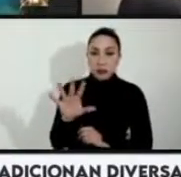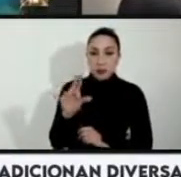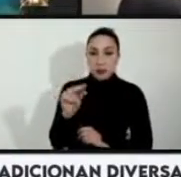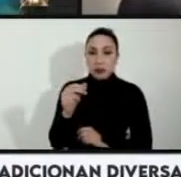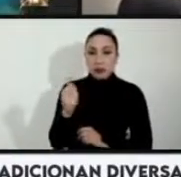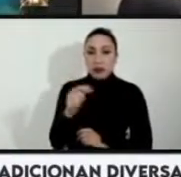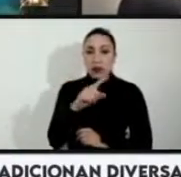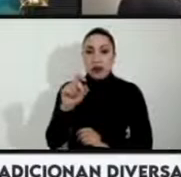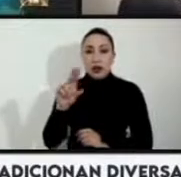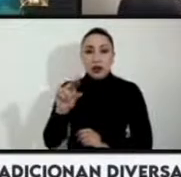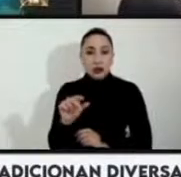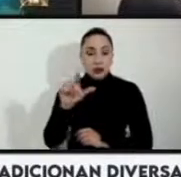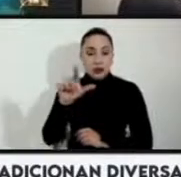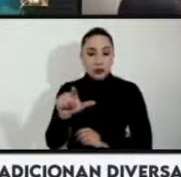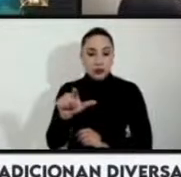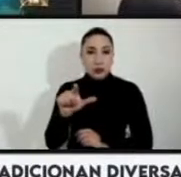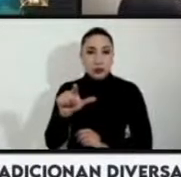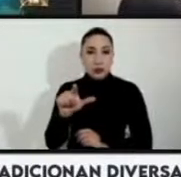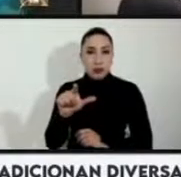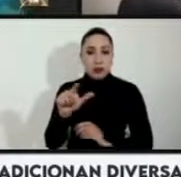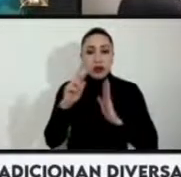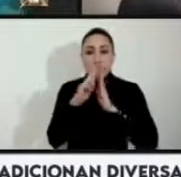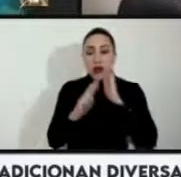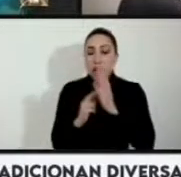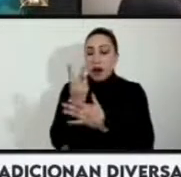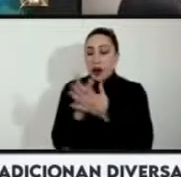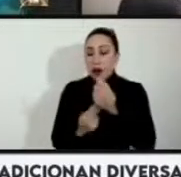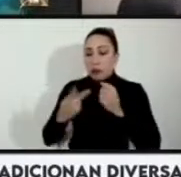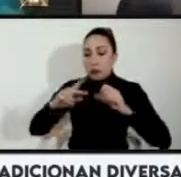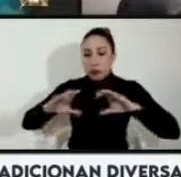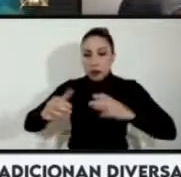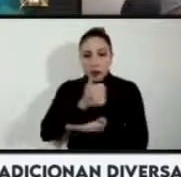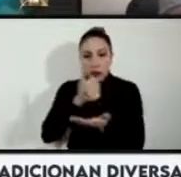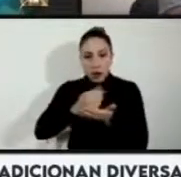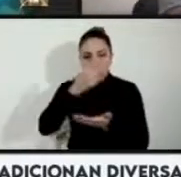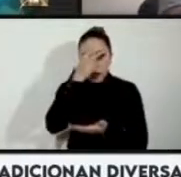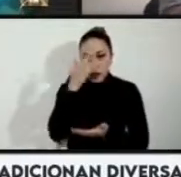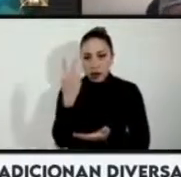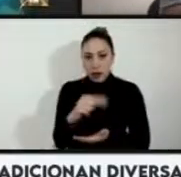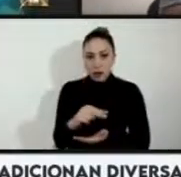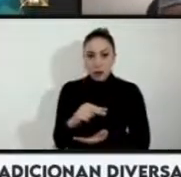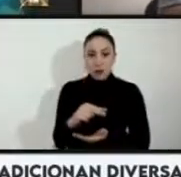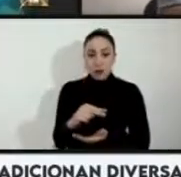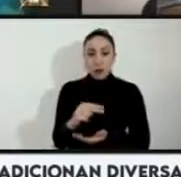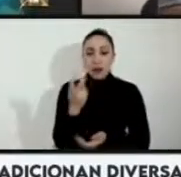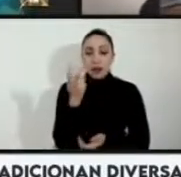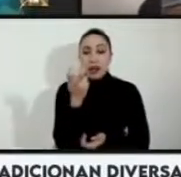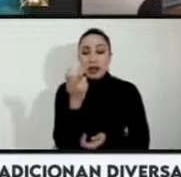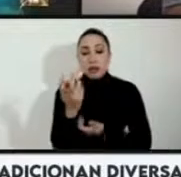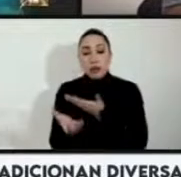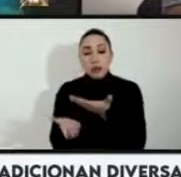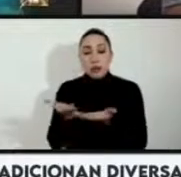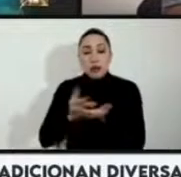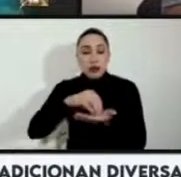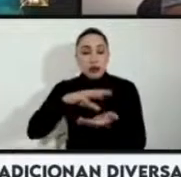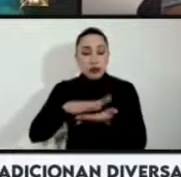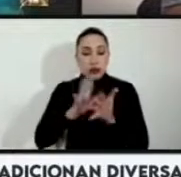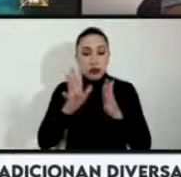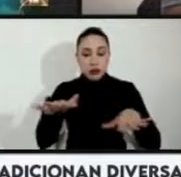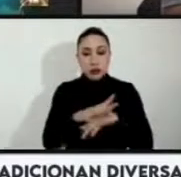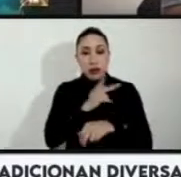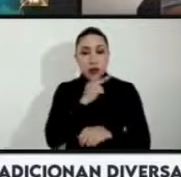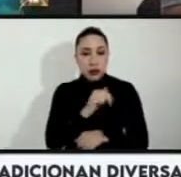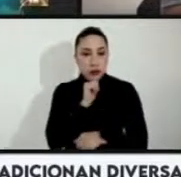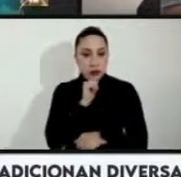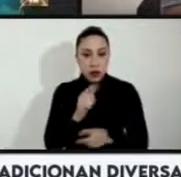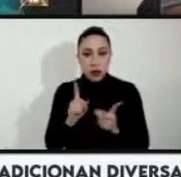86 y 187 del reglamento, ambos del Congreso de la Ciudad de México, se instruye su inserción íntegra en el diario de